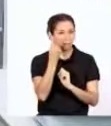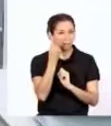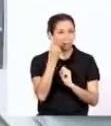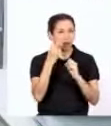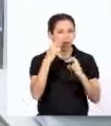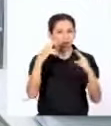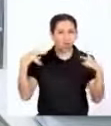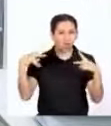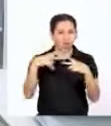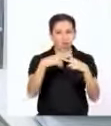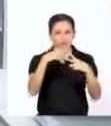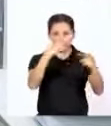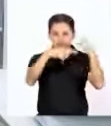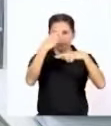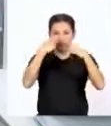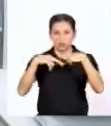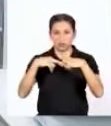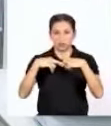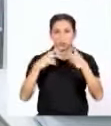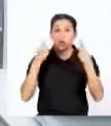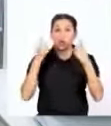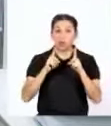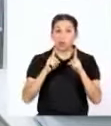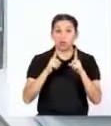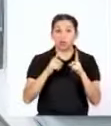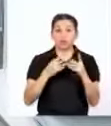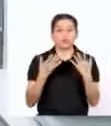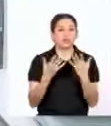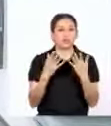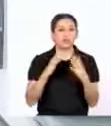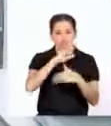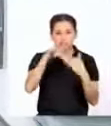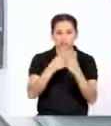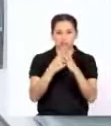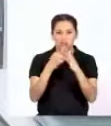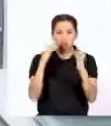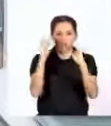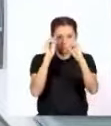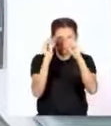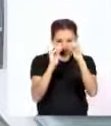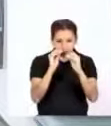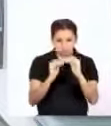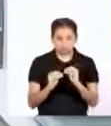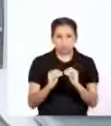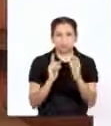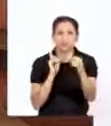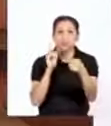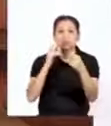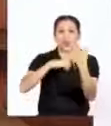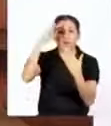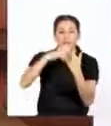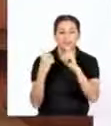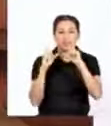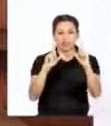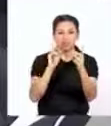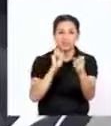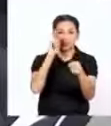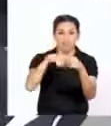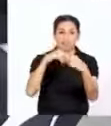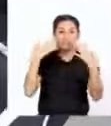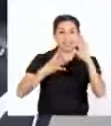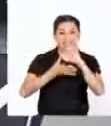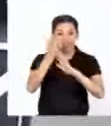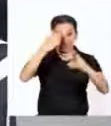una breve pausa. Al volver, nos vamos con todo el diseño de nuestro proyecto participativo. Ese es el